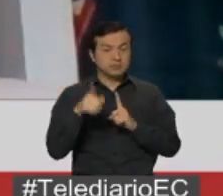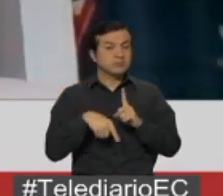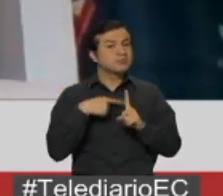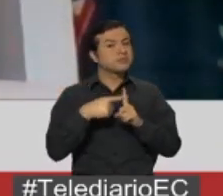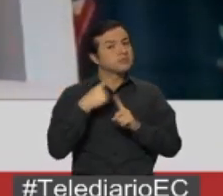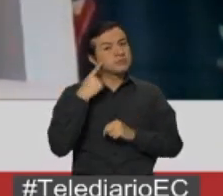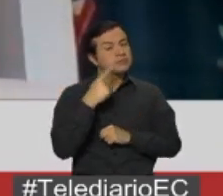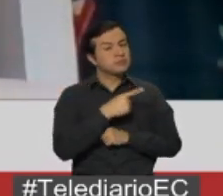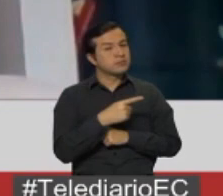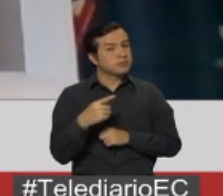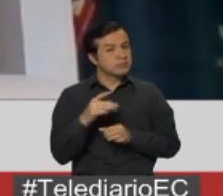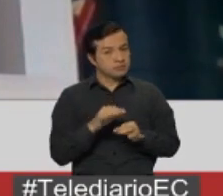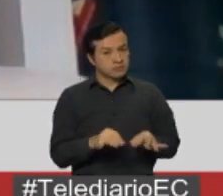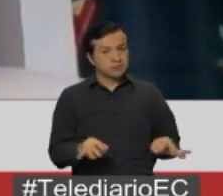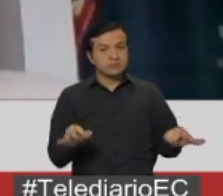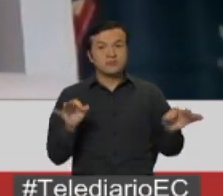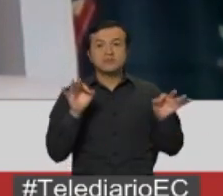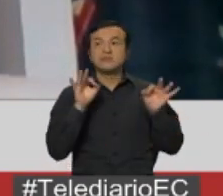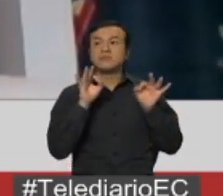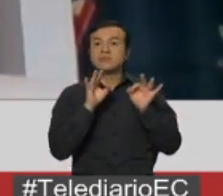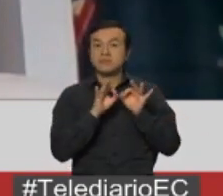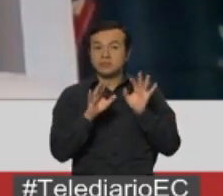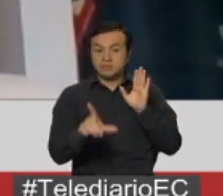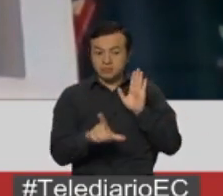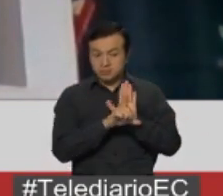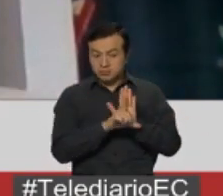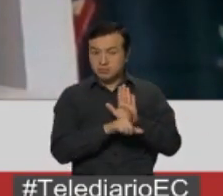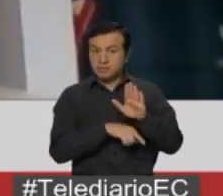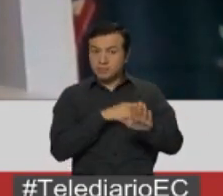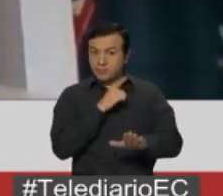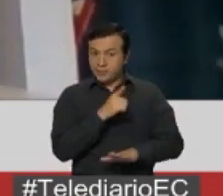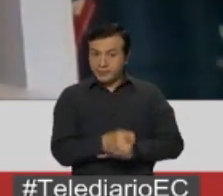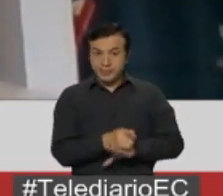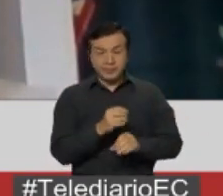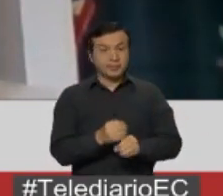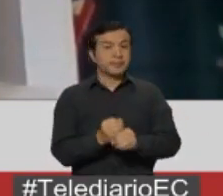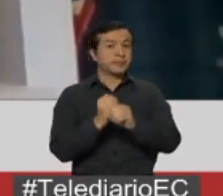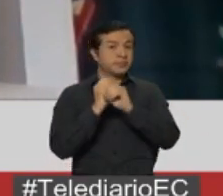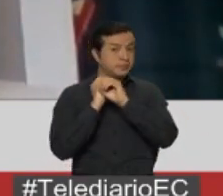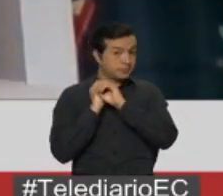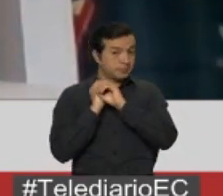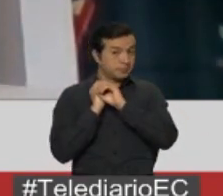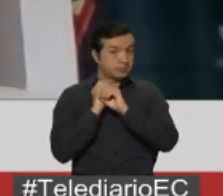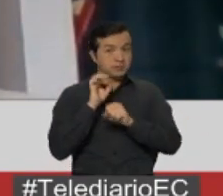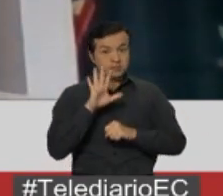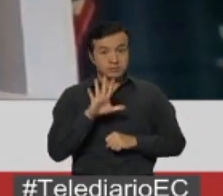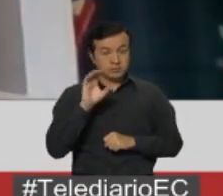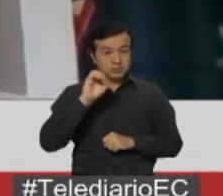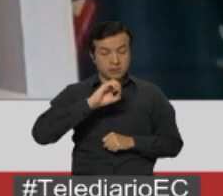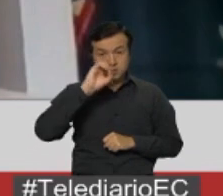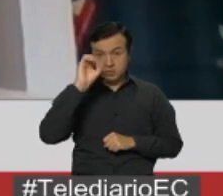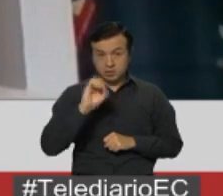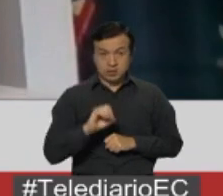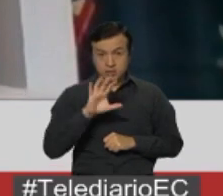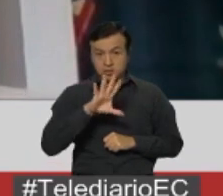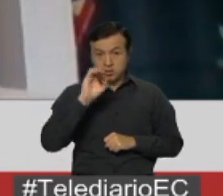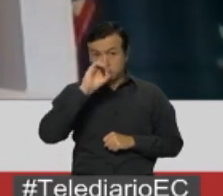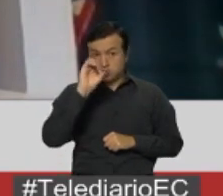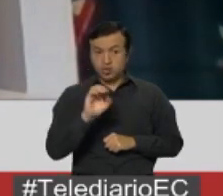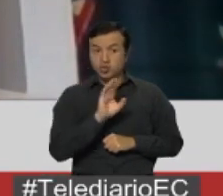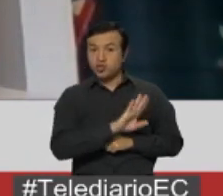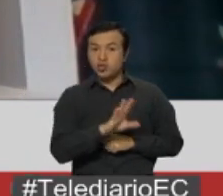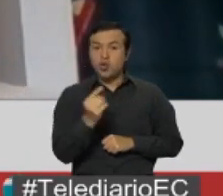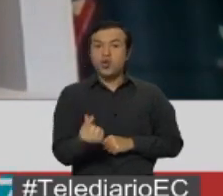característica fundamental y es que la ley ordena de manera obligatoria que el 50 por ciento de sus utilidades